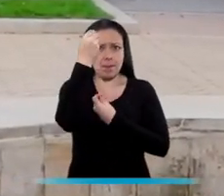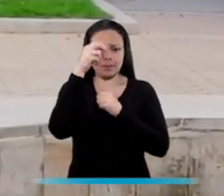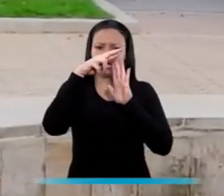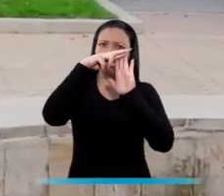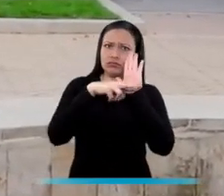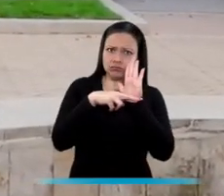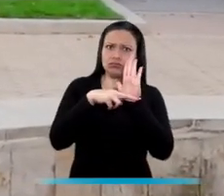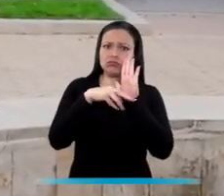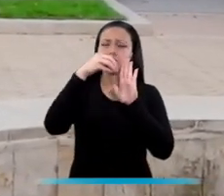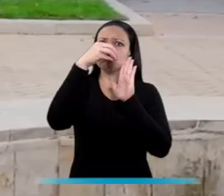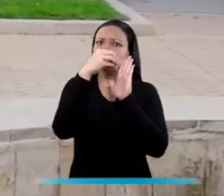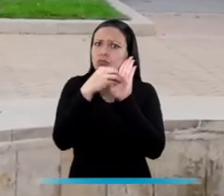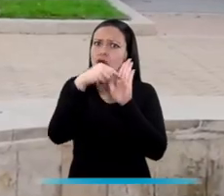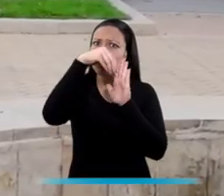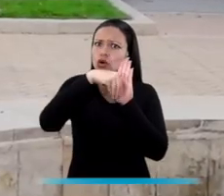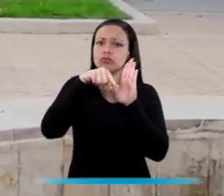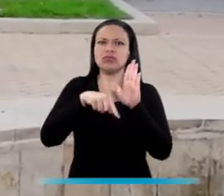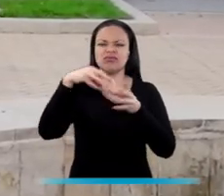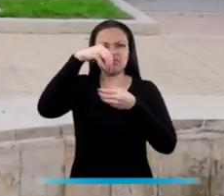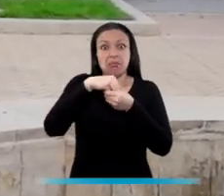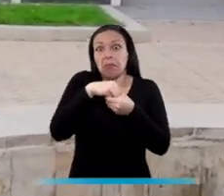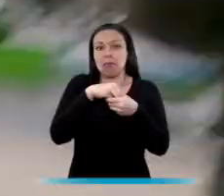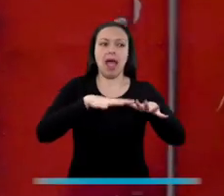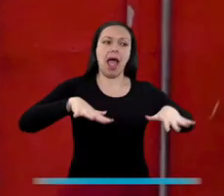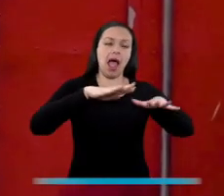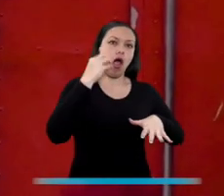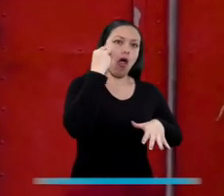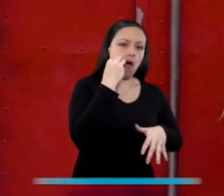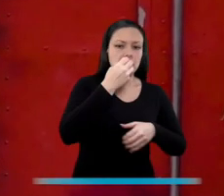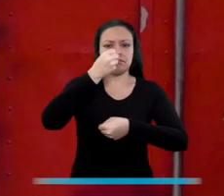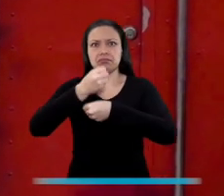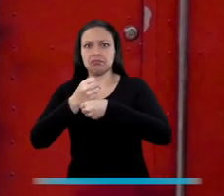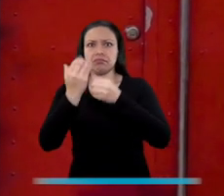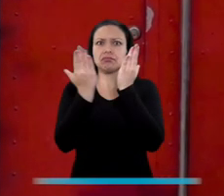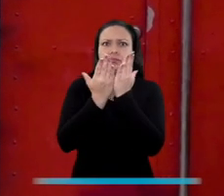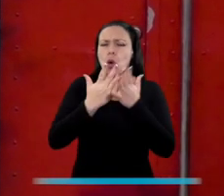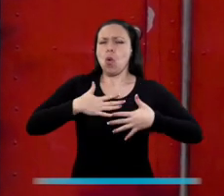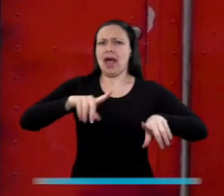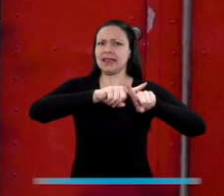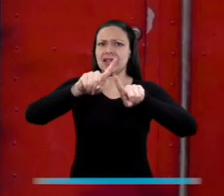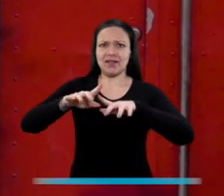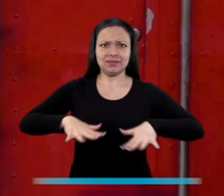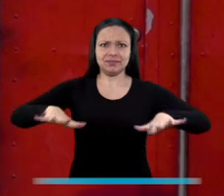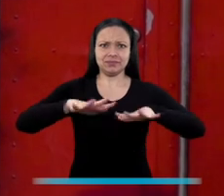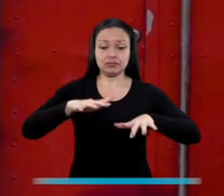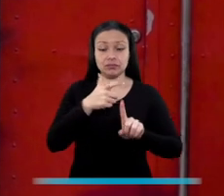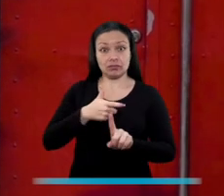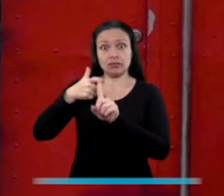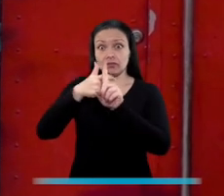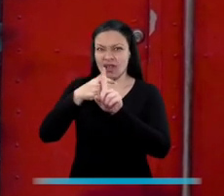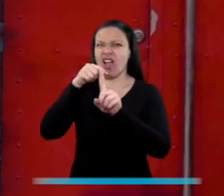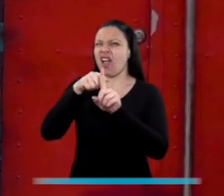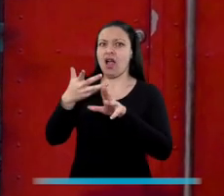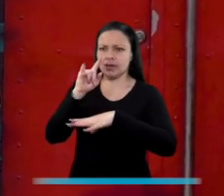válidas en nuestro hogar, trabajo, estudio y demás espacios de convivencia. En la PROCU vigilamos que los servidores públicos actúen